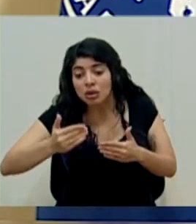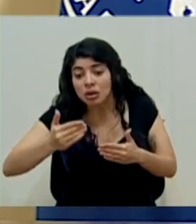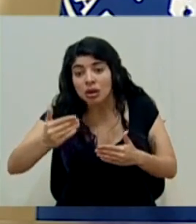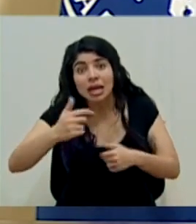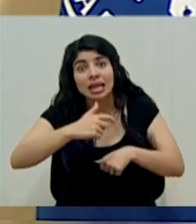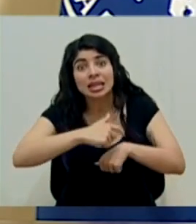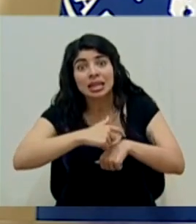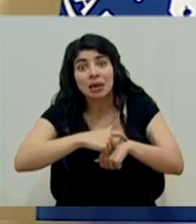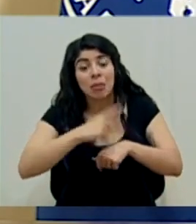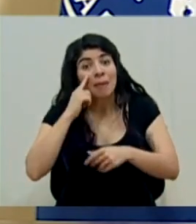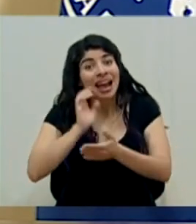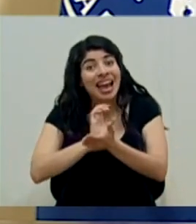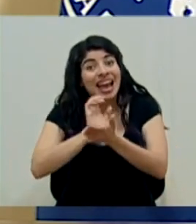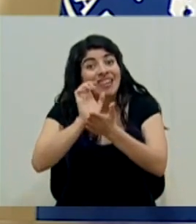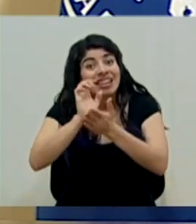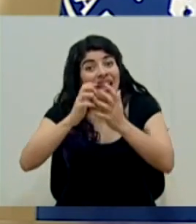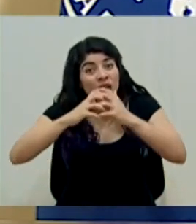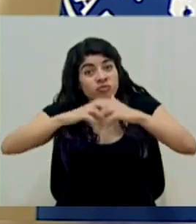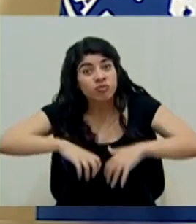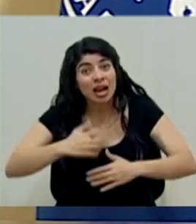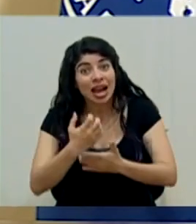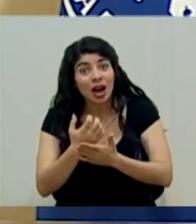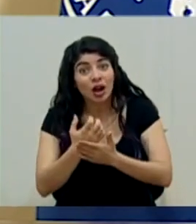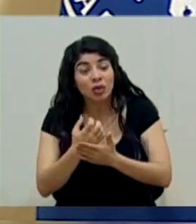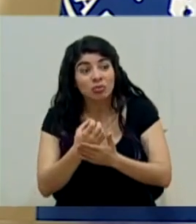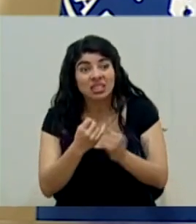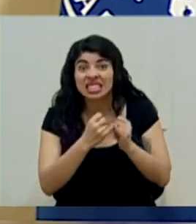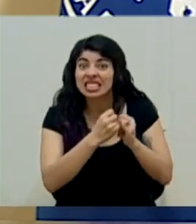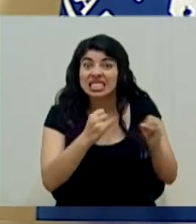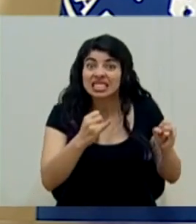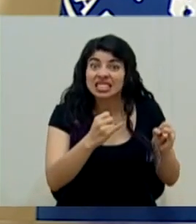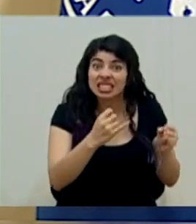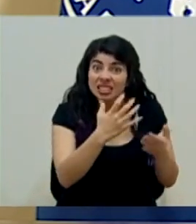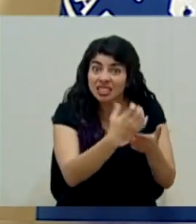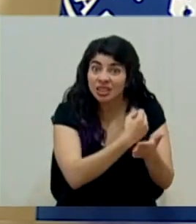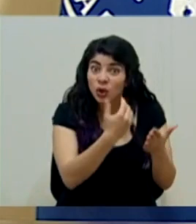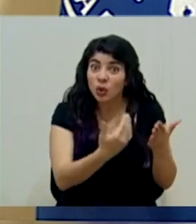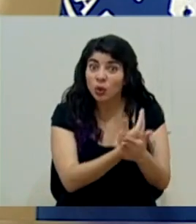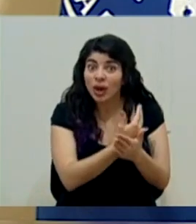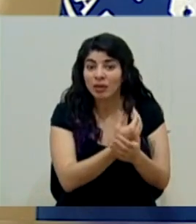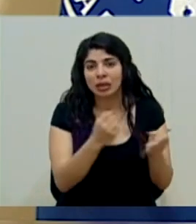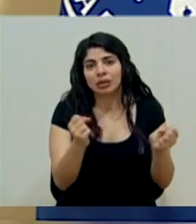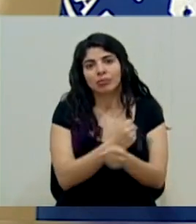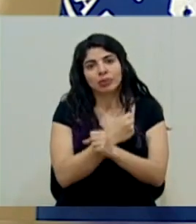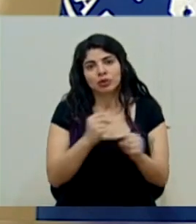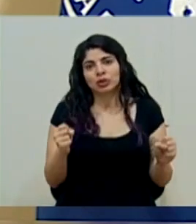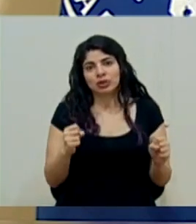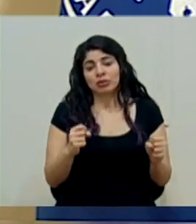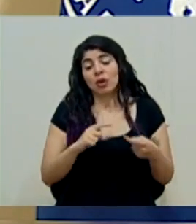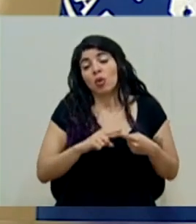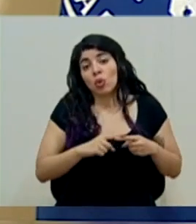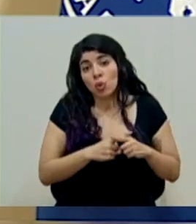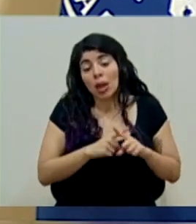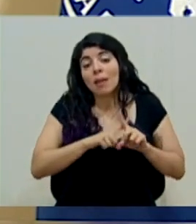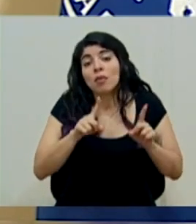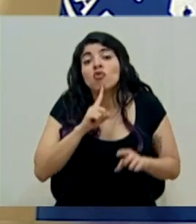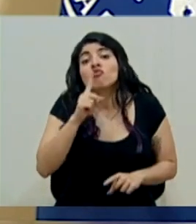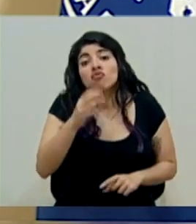nos permita evadir una crisis sin ingresos nuevos. Y eso es así de doloroso, pero es la